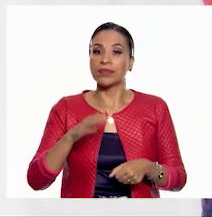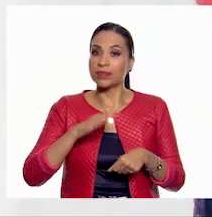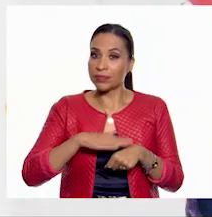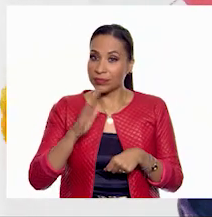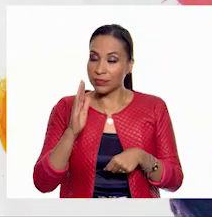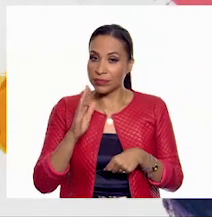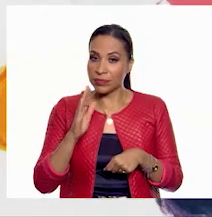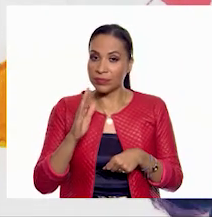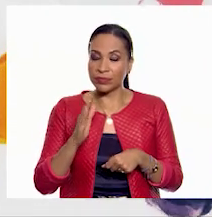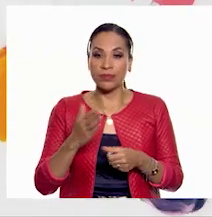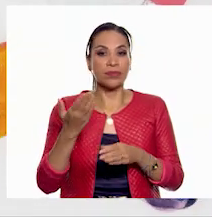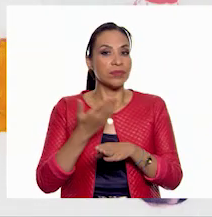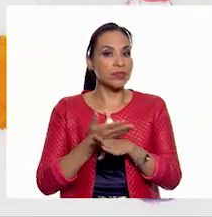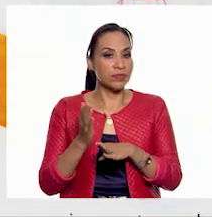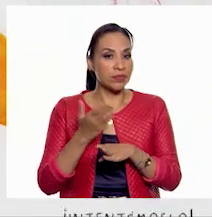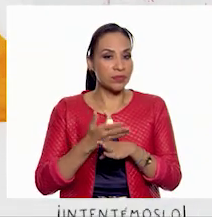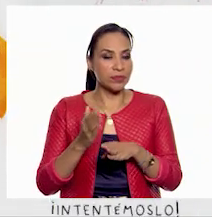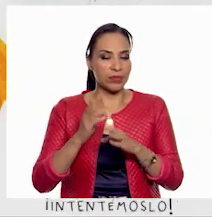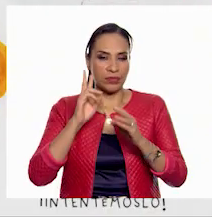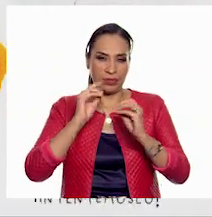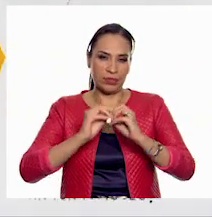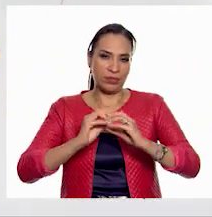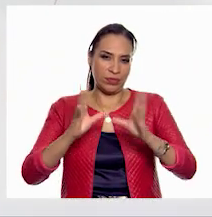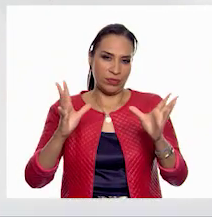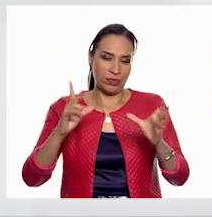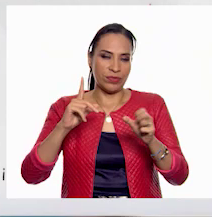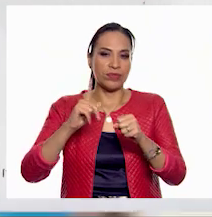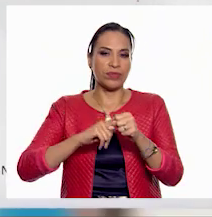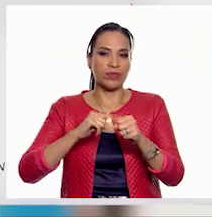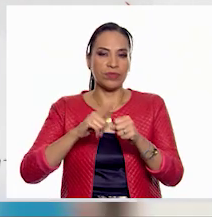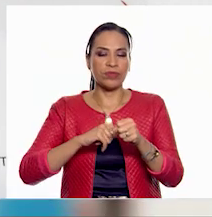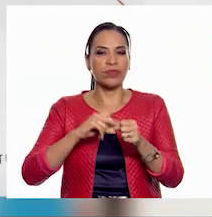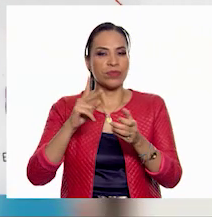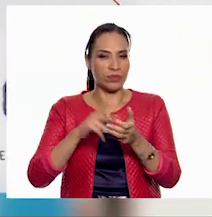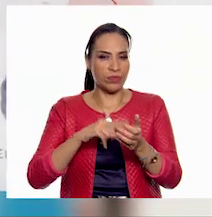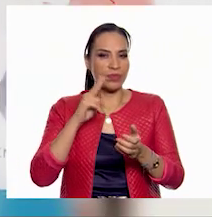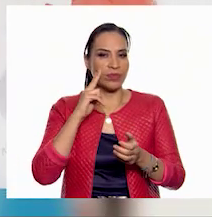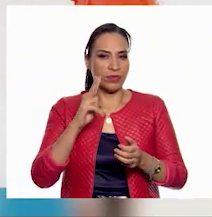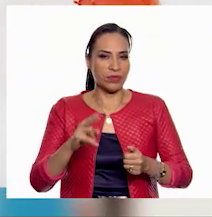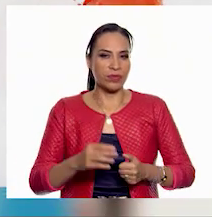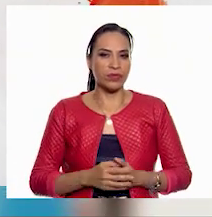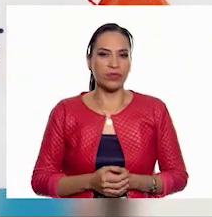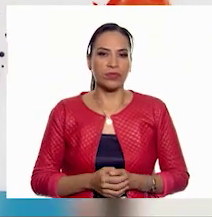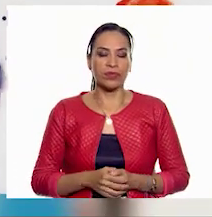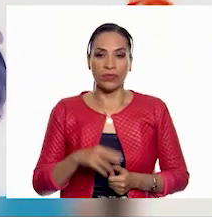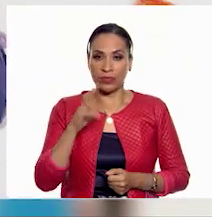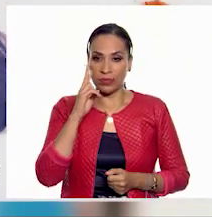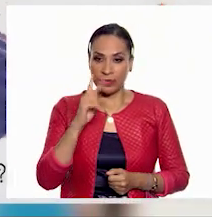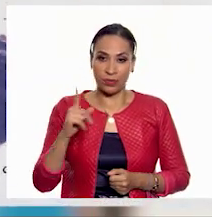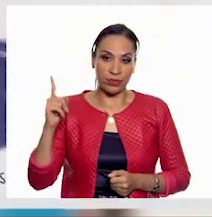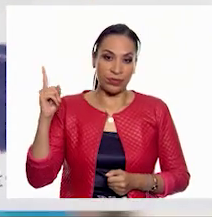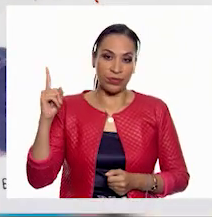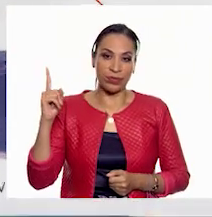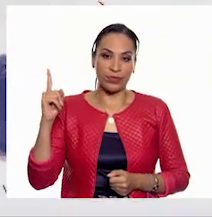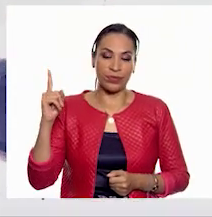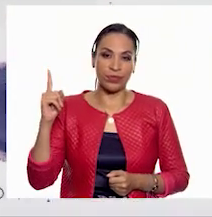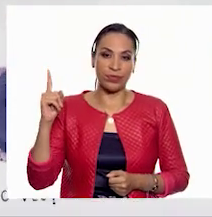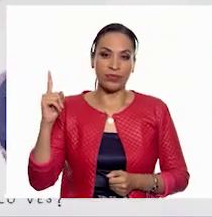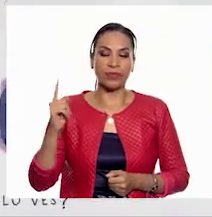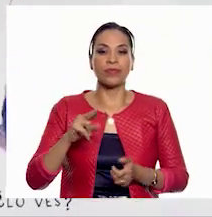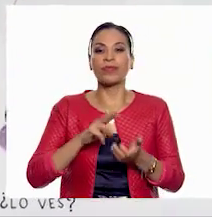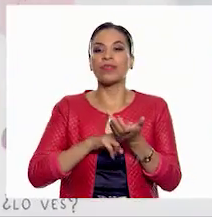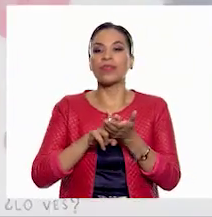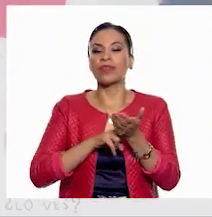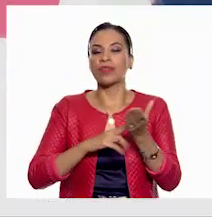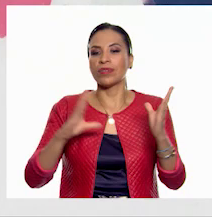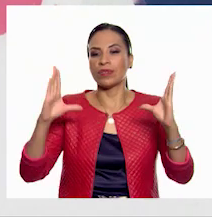¿Más? El blanco aclara los colores. Intentémoslo. ¿Lo ves? El negro